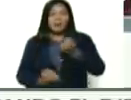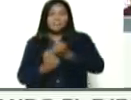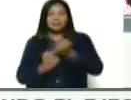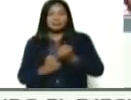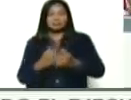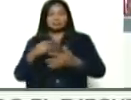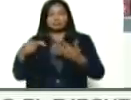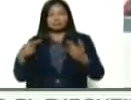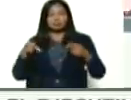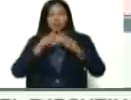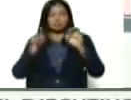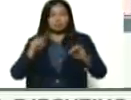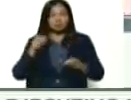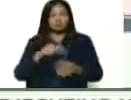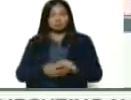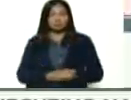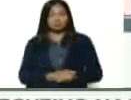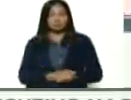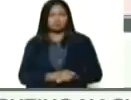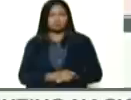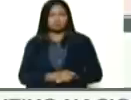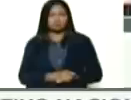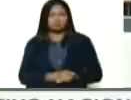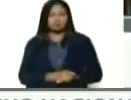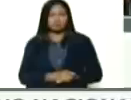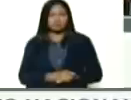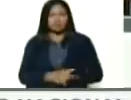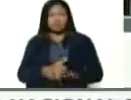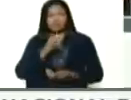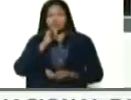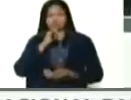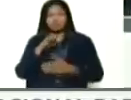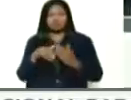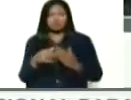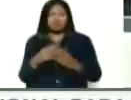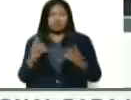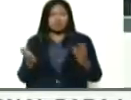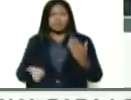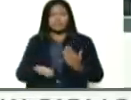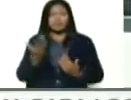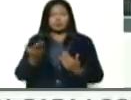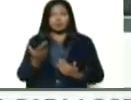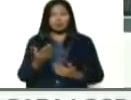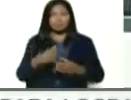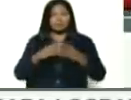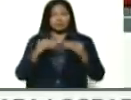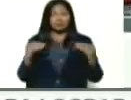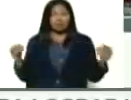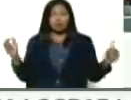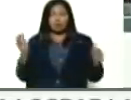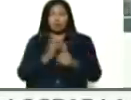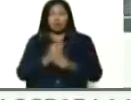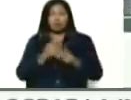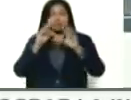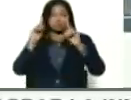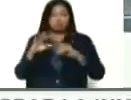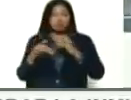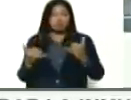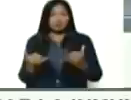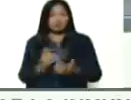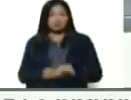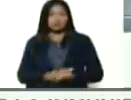datos de información vital para la toma de decisiones